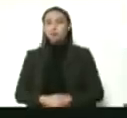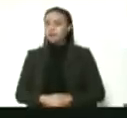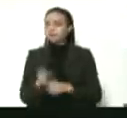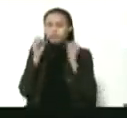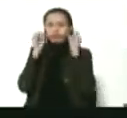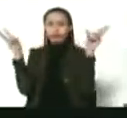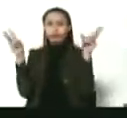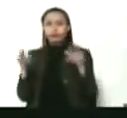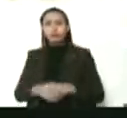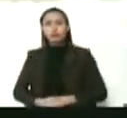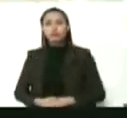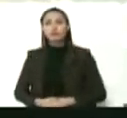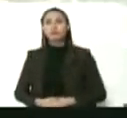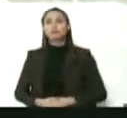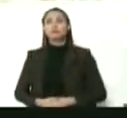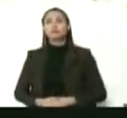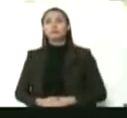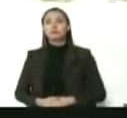increíble, casi ras con ras.